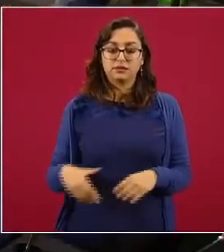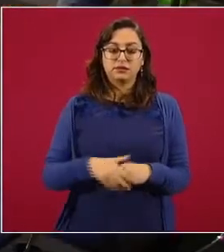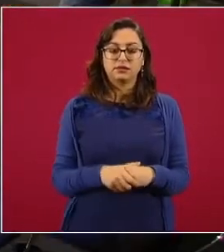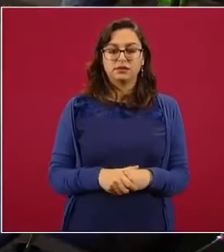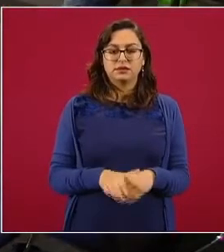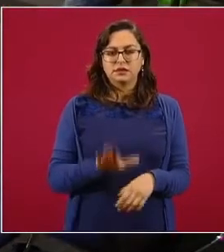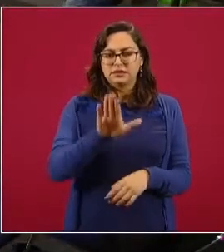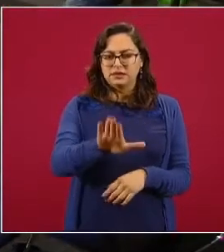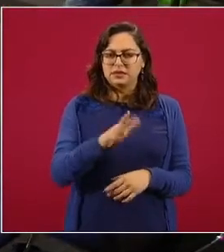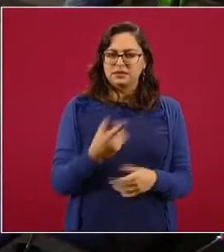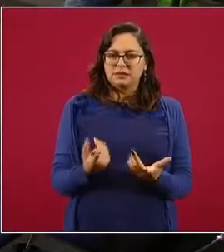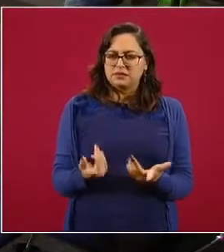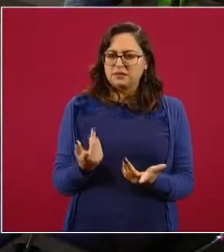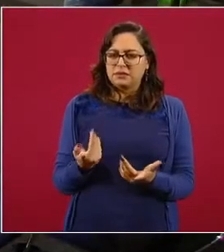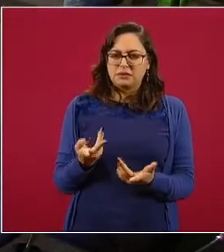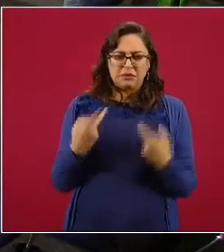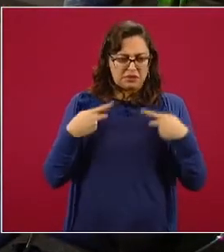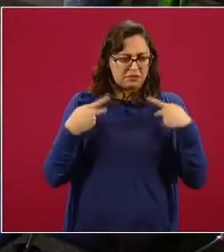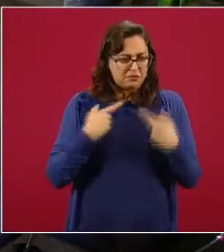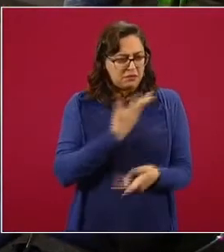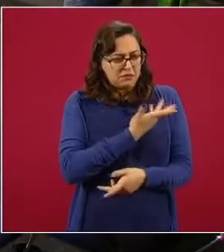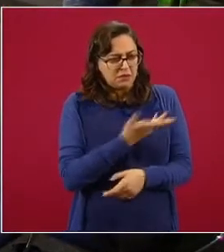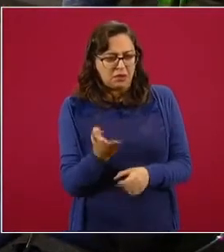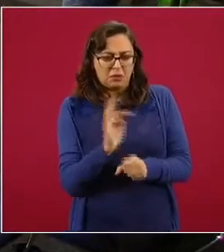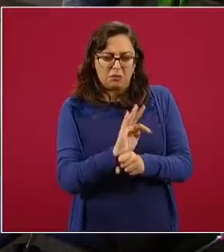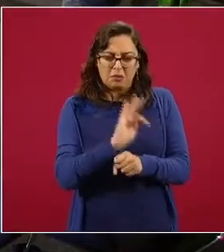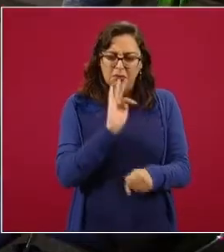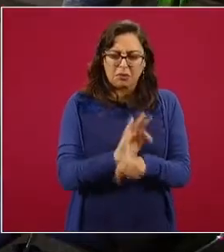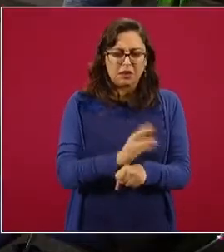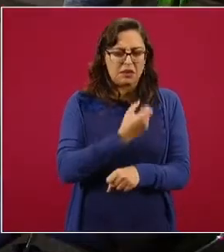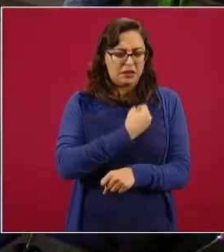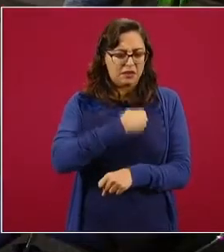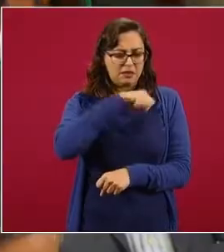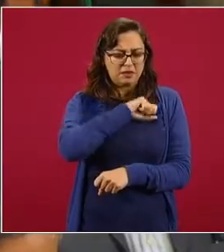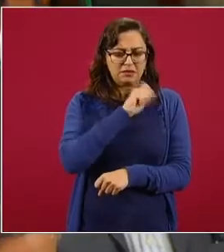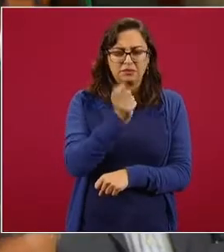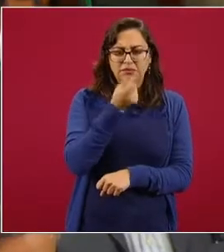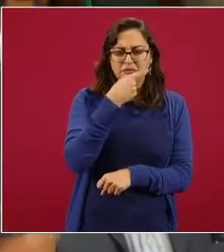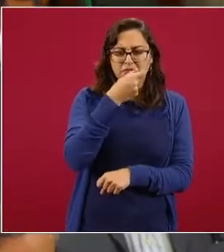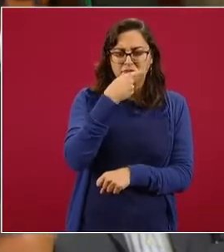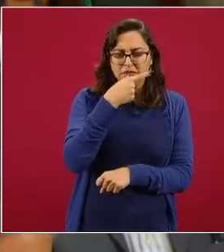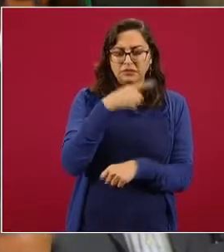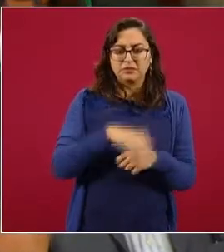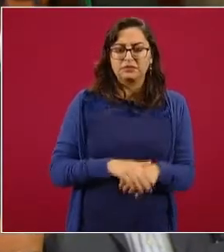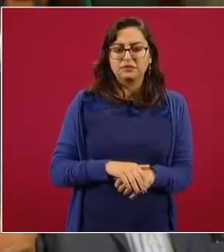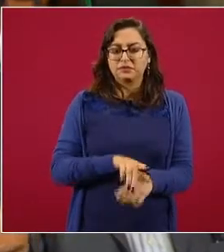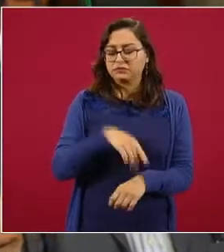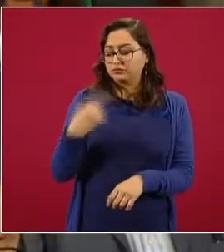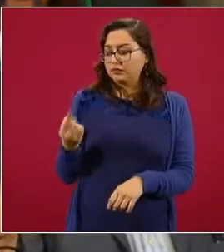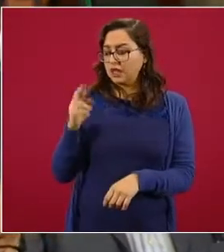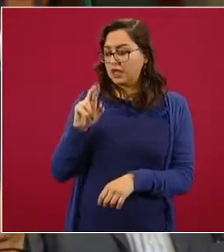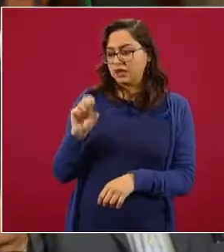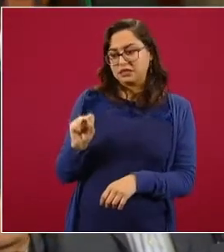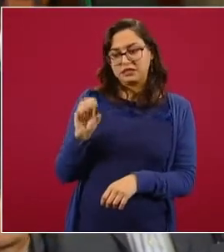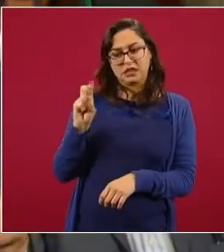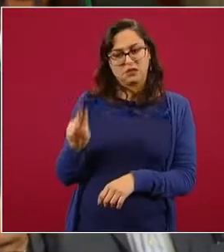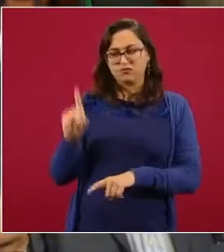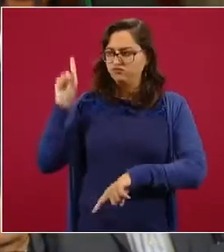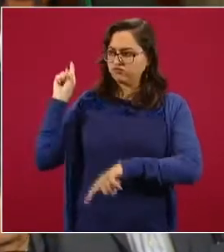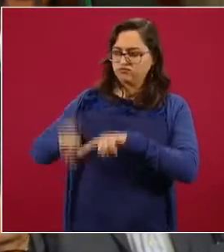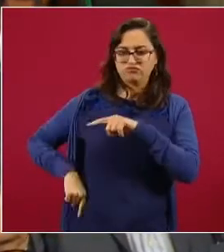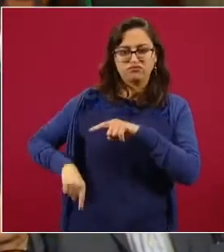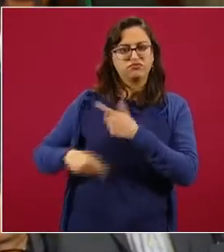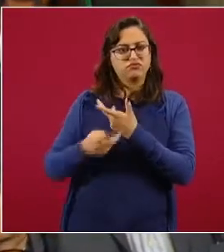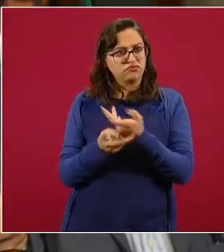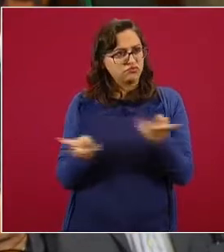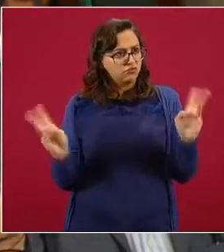casos de los protegidos más desprotegidos, temas de salud y medicamentos. Se le retire el monopolio a RCU y que se abra el